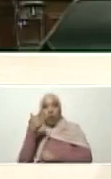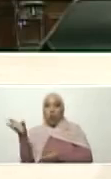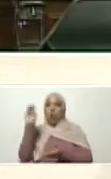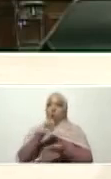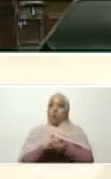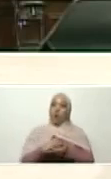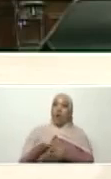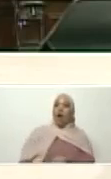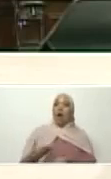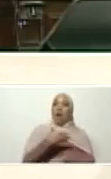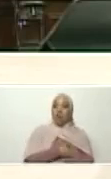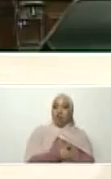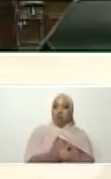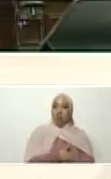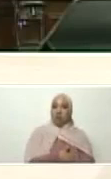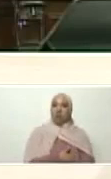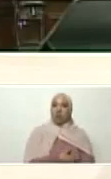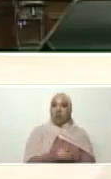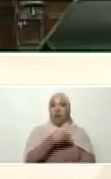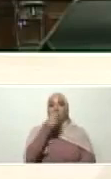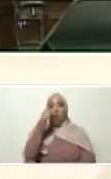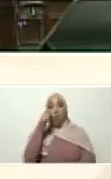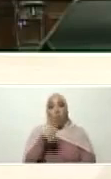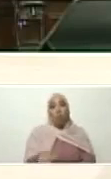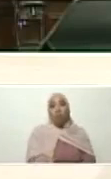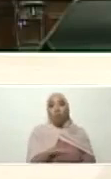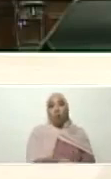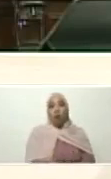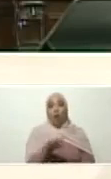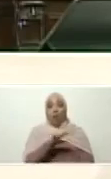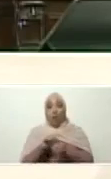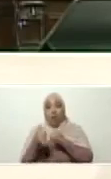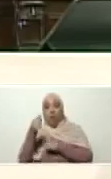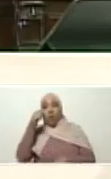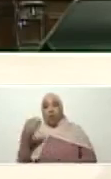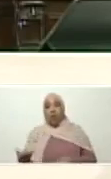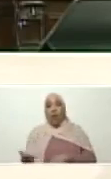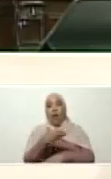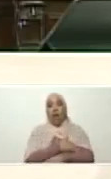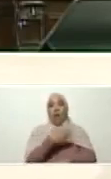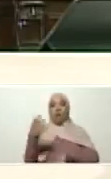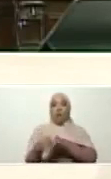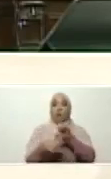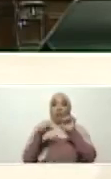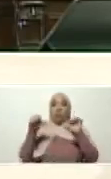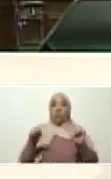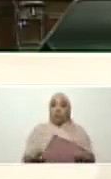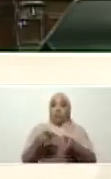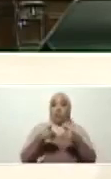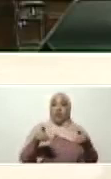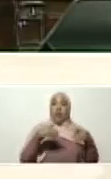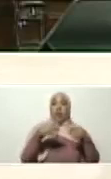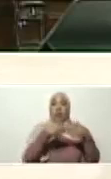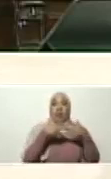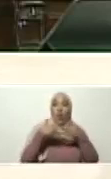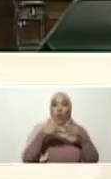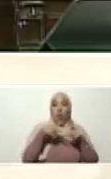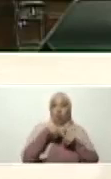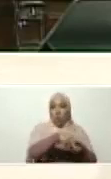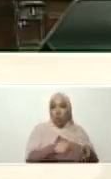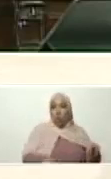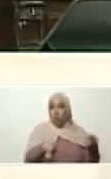de antes. Si el pueblo se duerme, vuelven a imponer el sistema de dominación de la democracia burguesa, de la